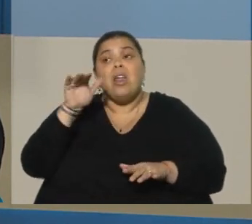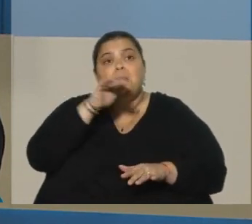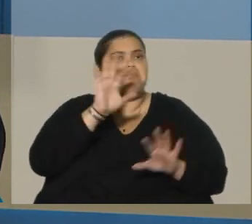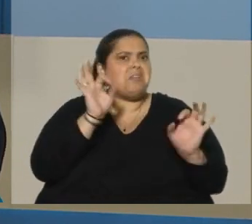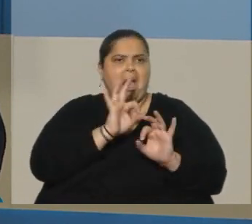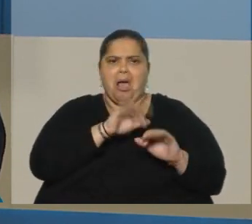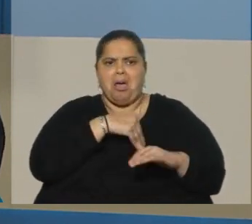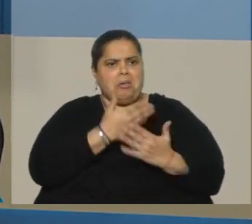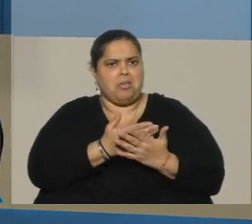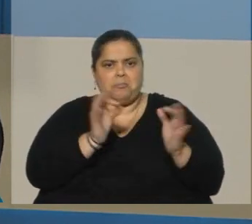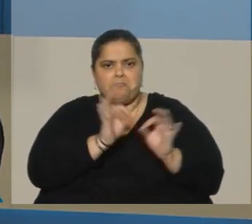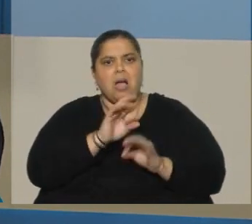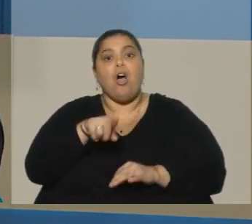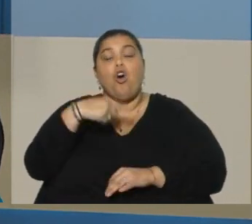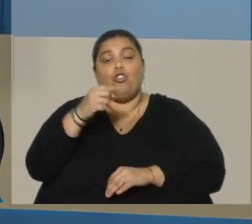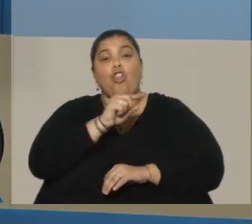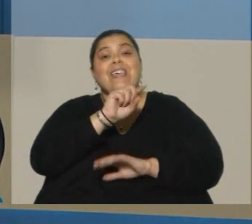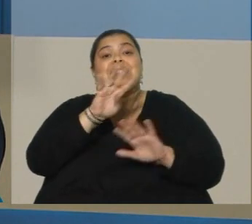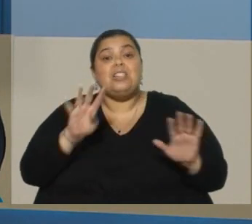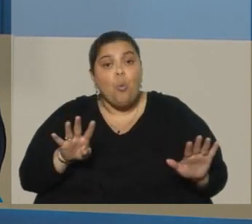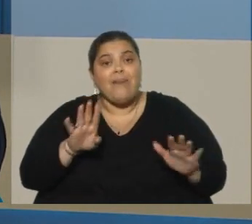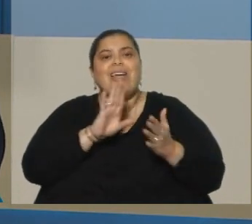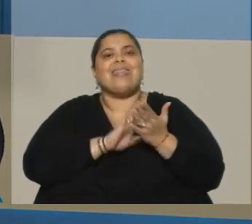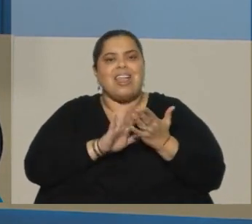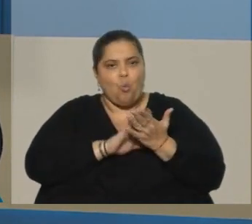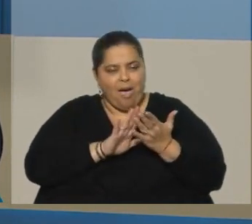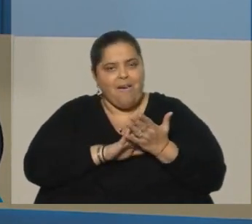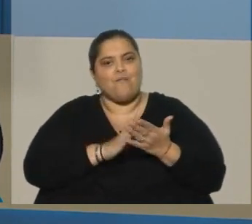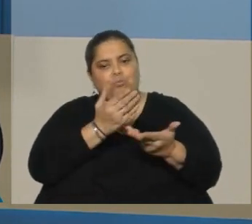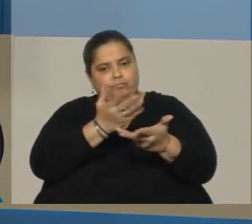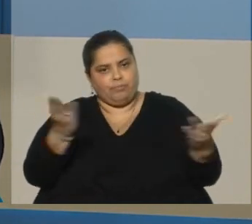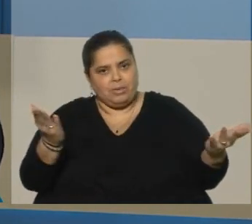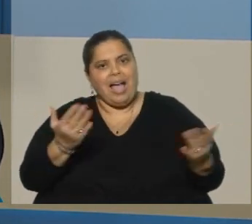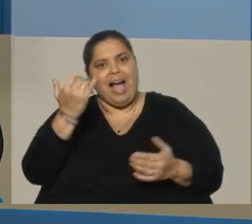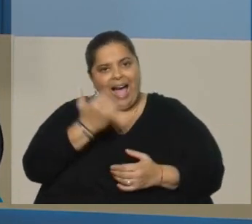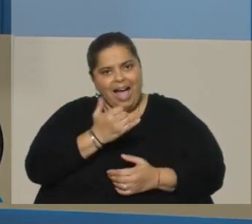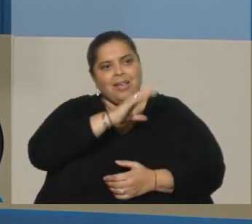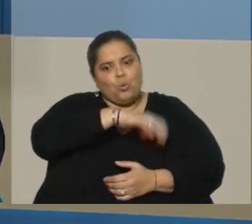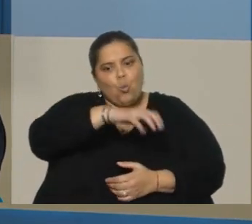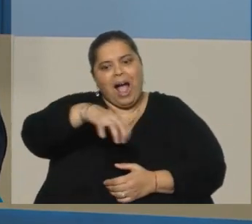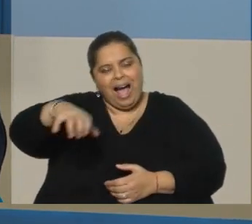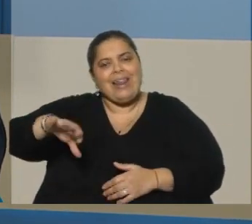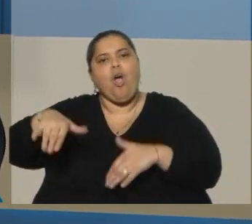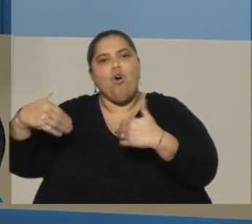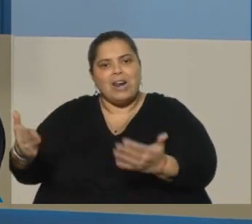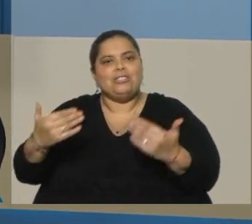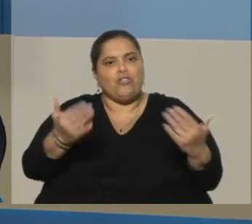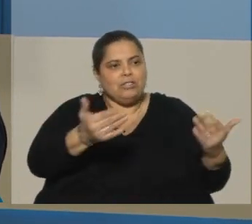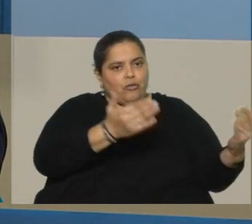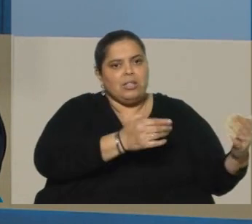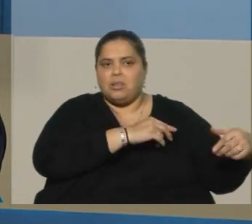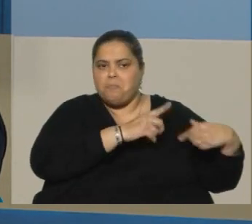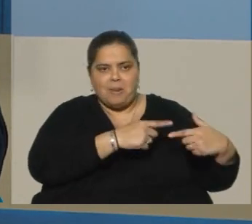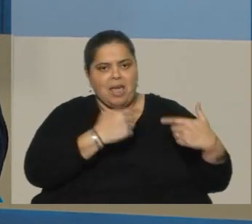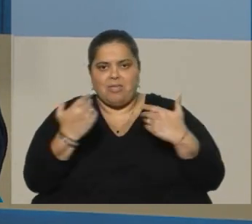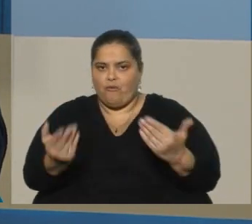régimen de ronda abierta, donde hay 7 bloques ofrecidos en forma permanente y 2 oportunidades